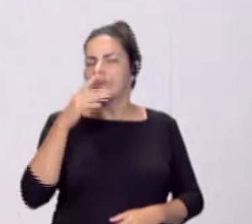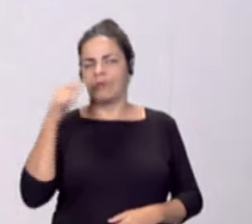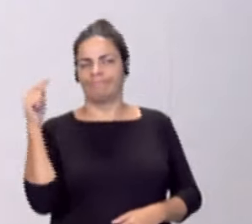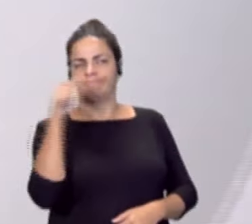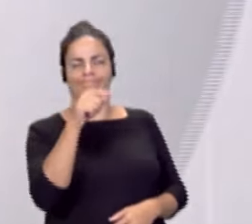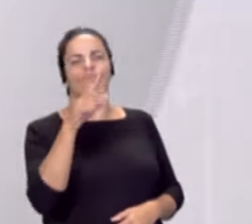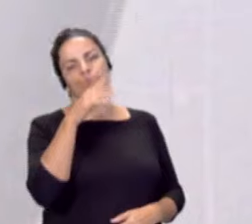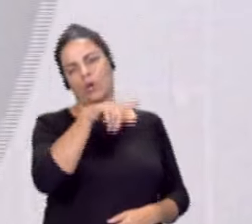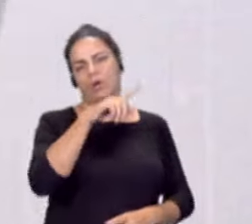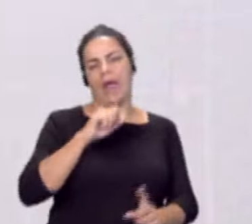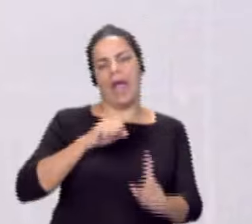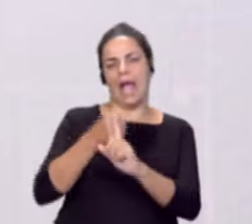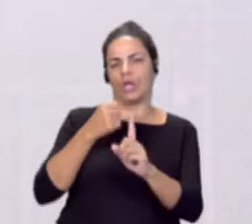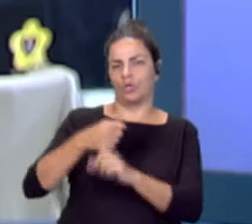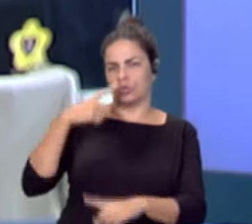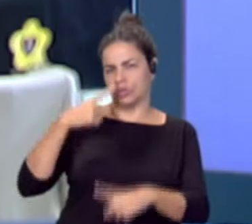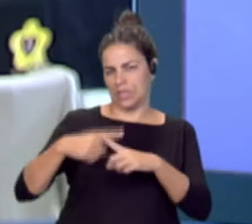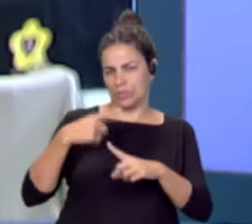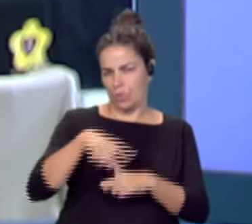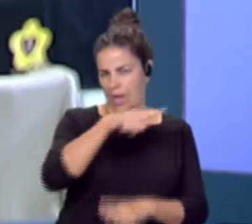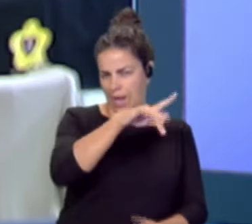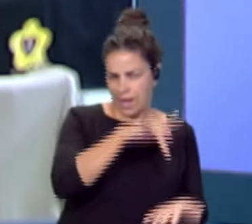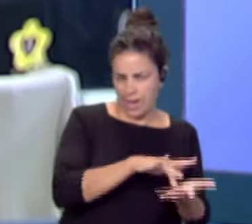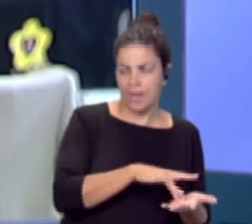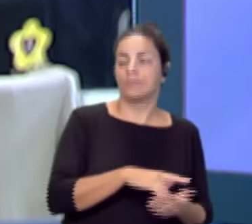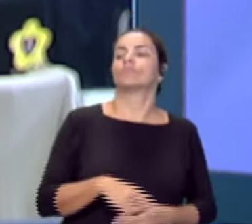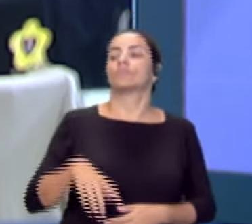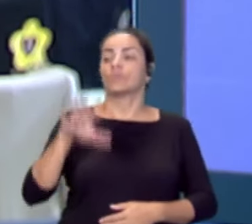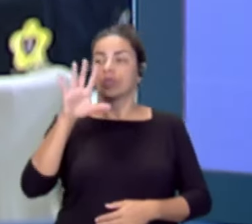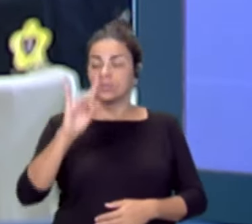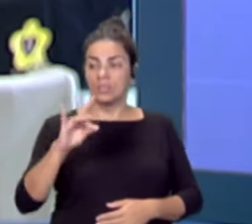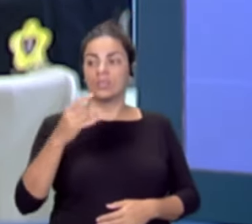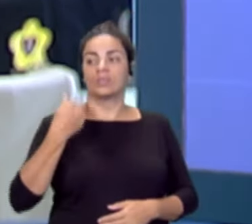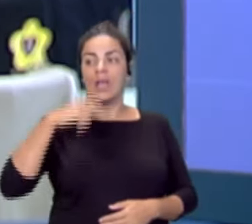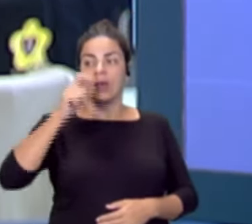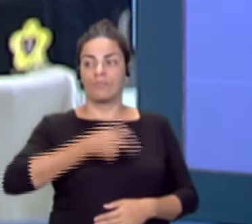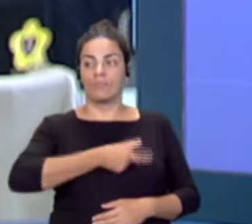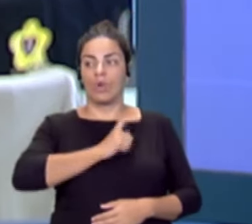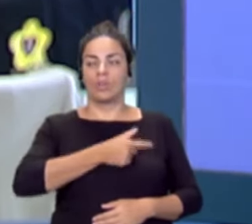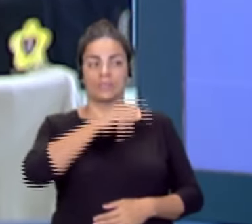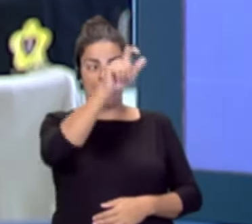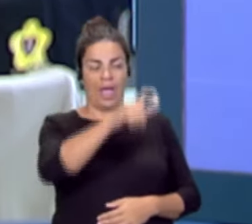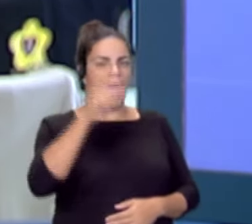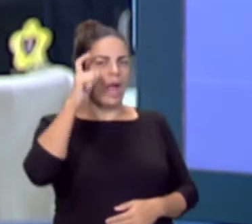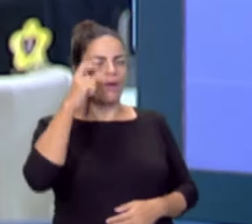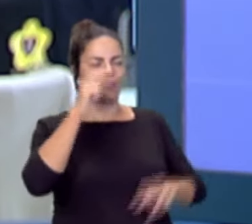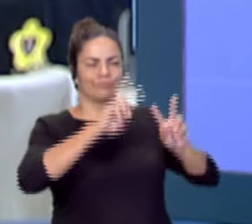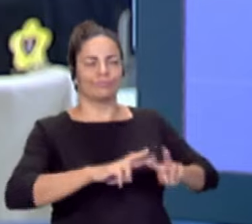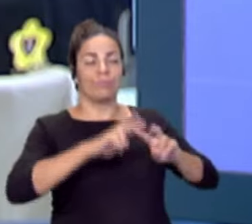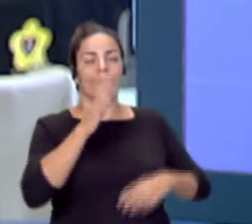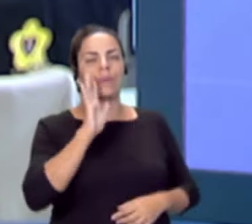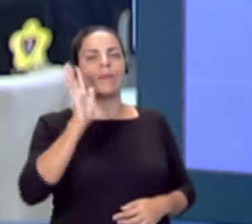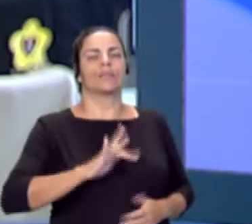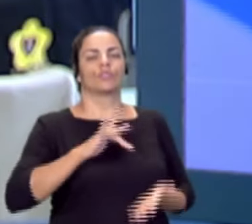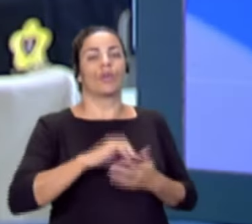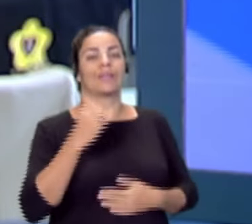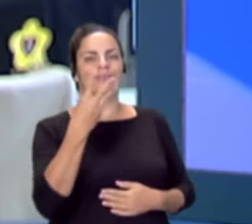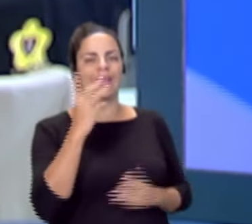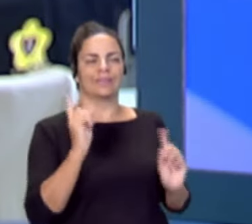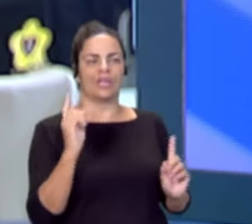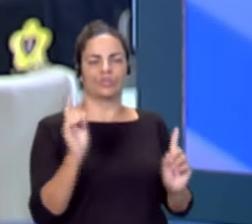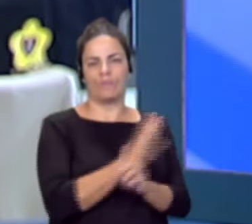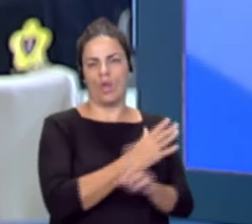sexual. María. Sí, Pilar, la policía investiga a Errejón por 3 supuestos casos de violencia sexual, hechos denunciados